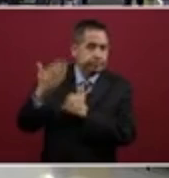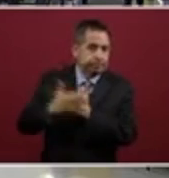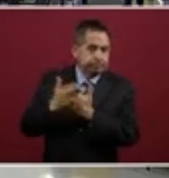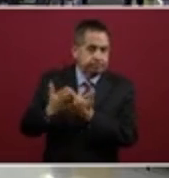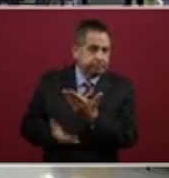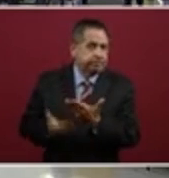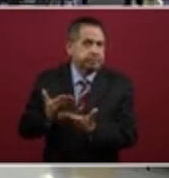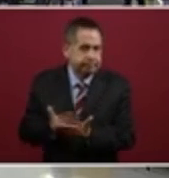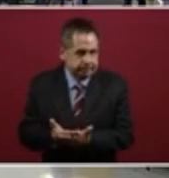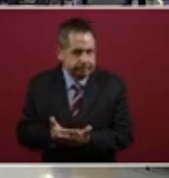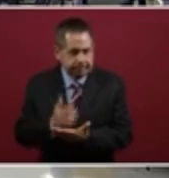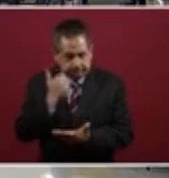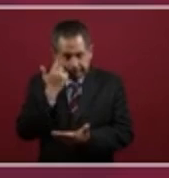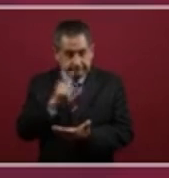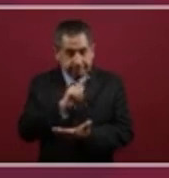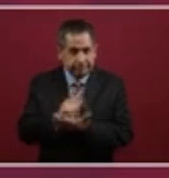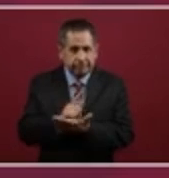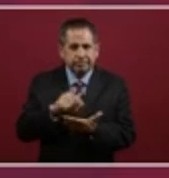de